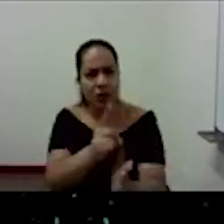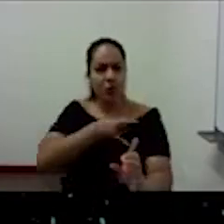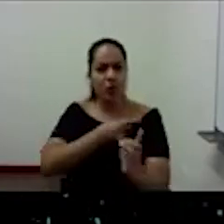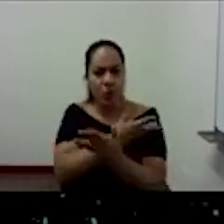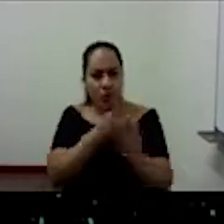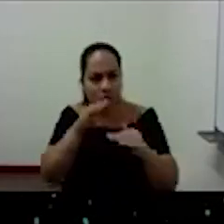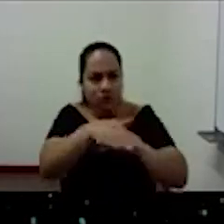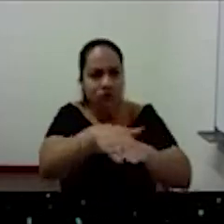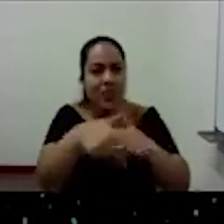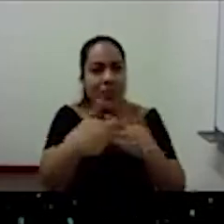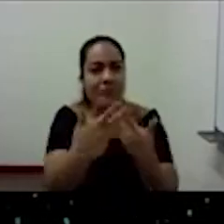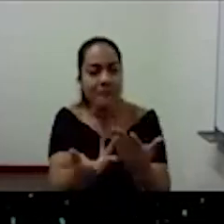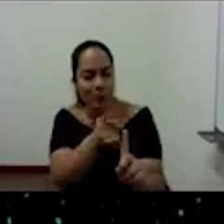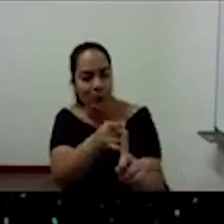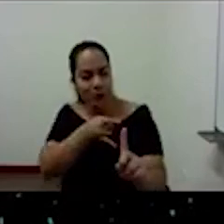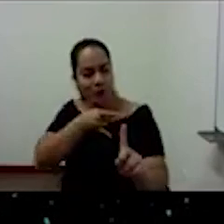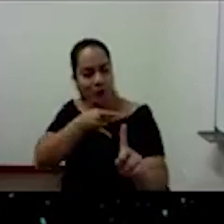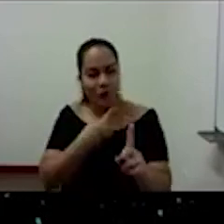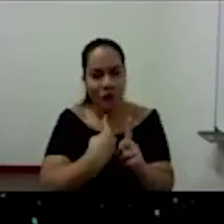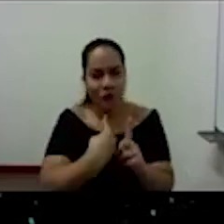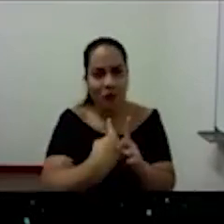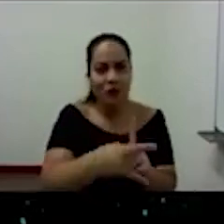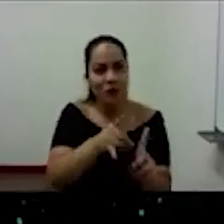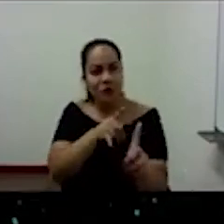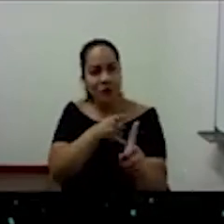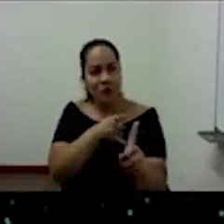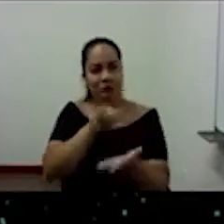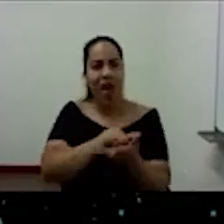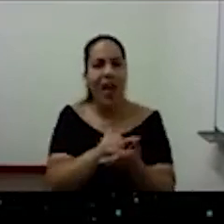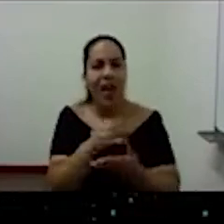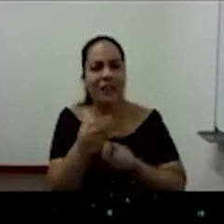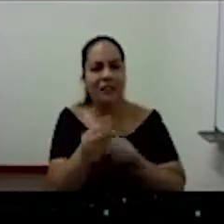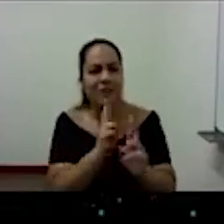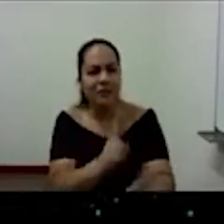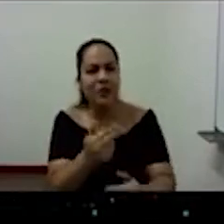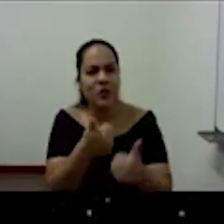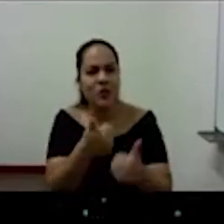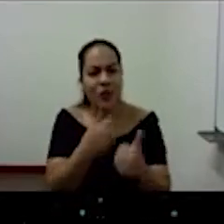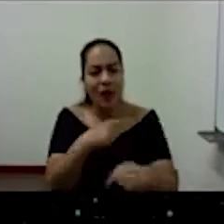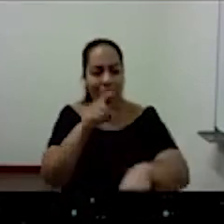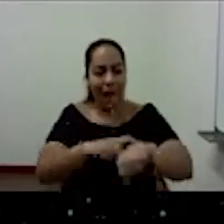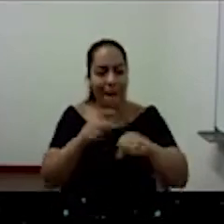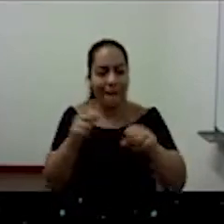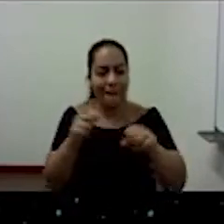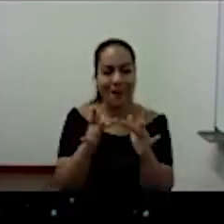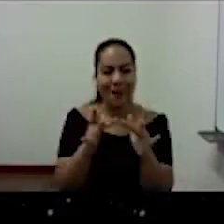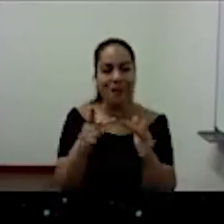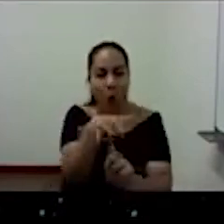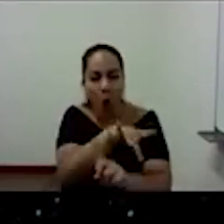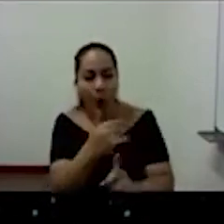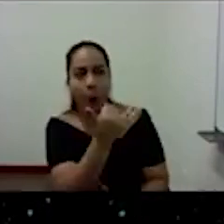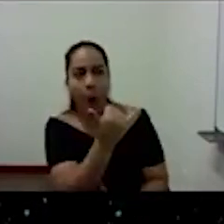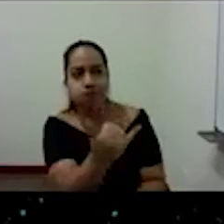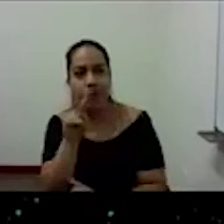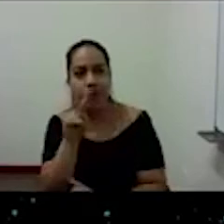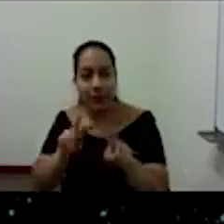perceptos, responden a lo insoportable de su tiempo. Todos los